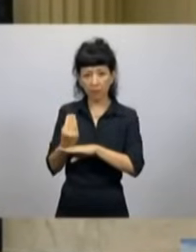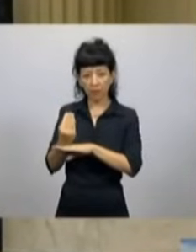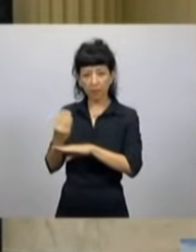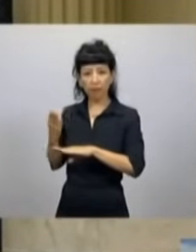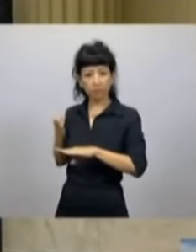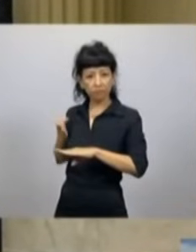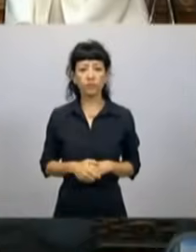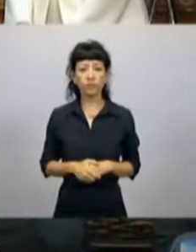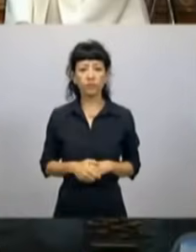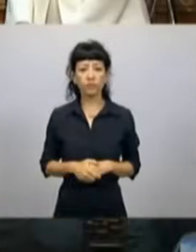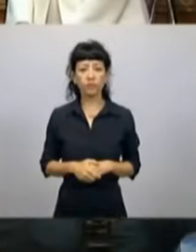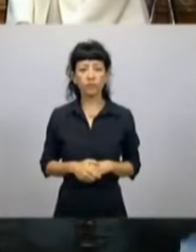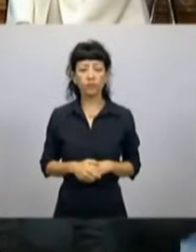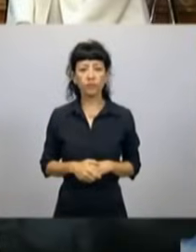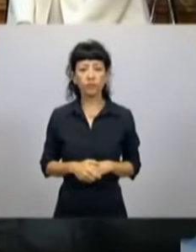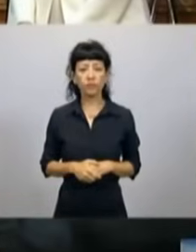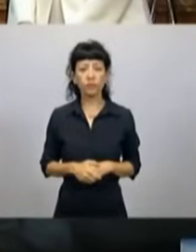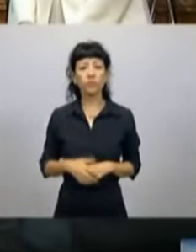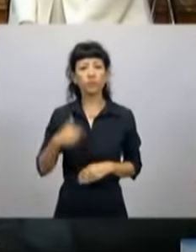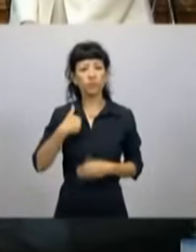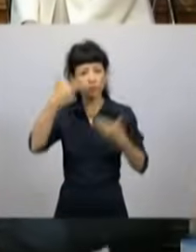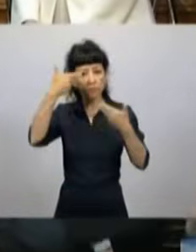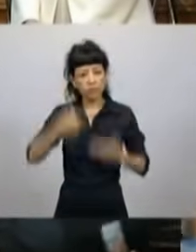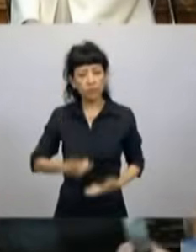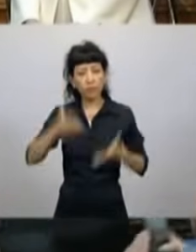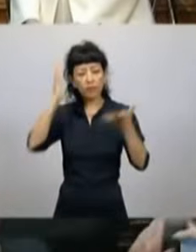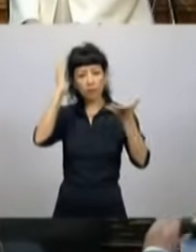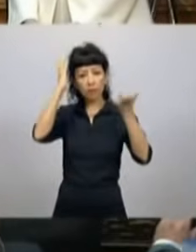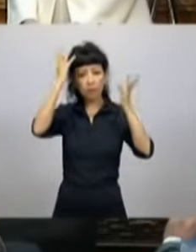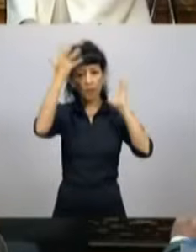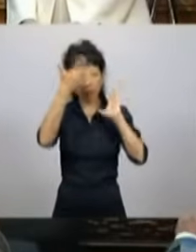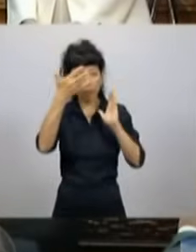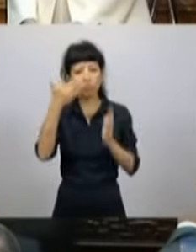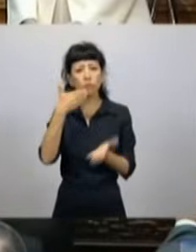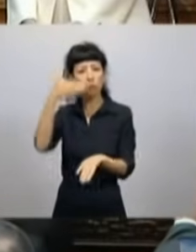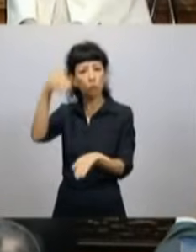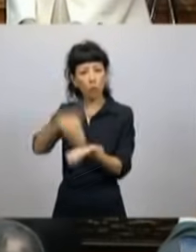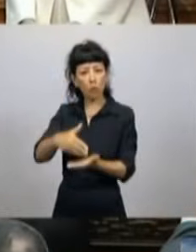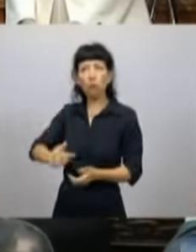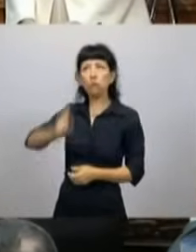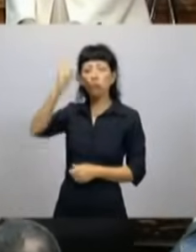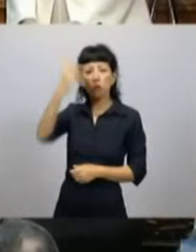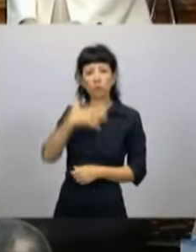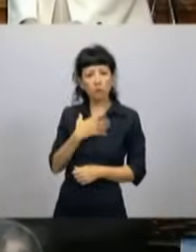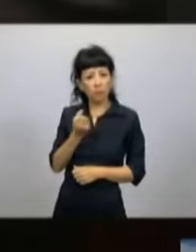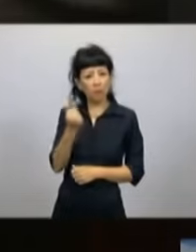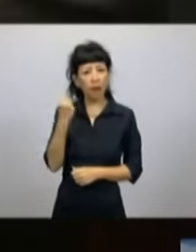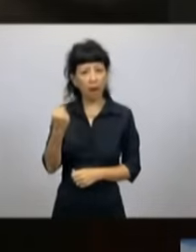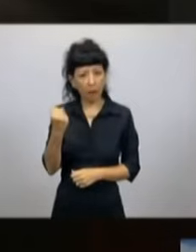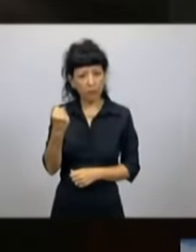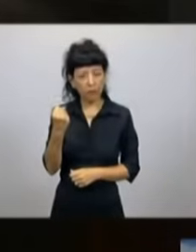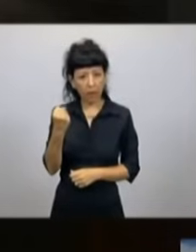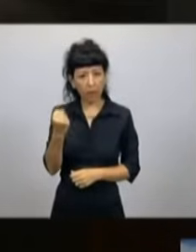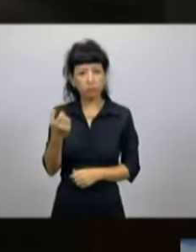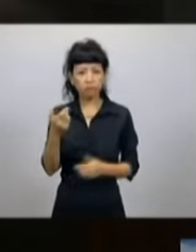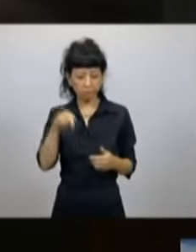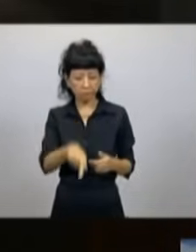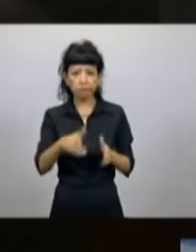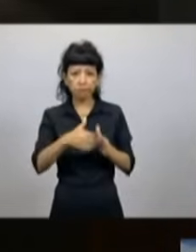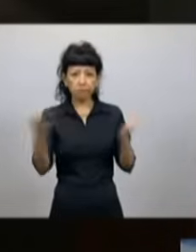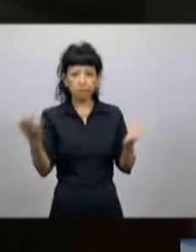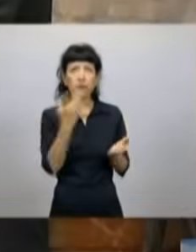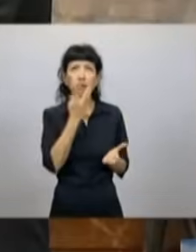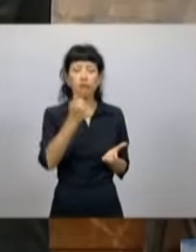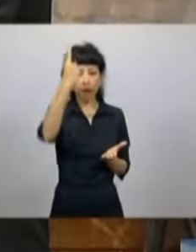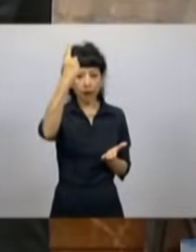haber en política exterior con Javier Milei en la presidencia argentina? A ver, yo creo que hay la